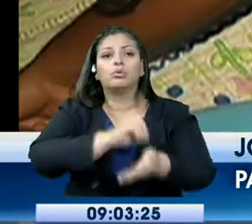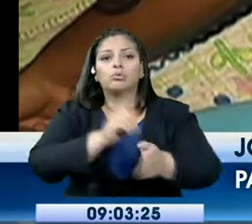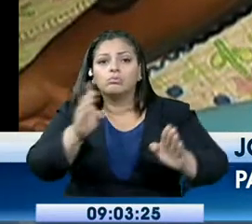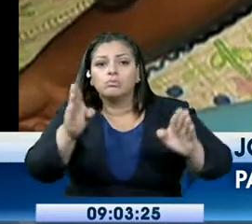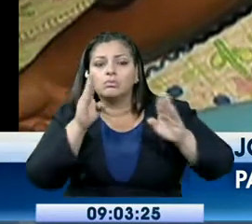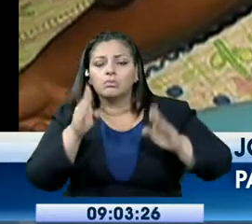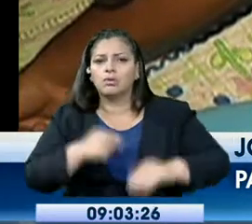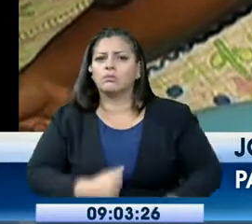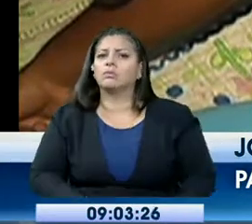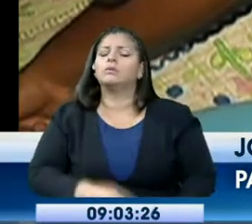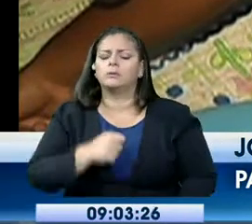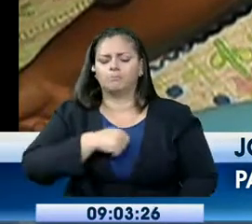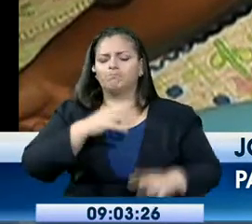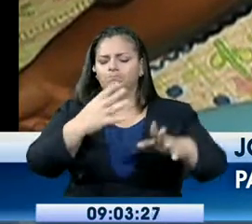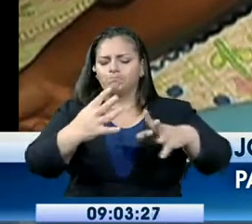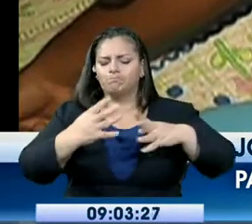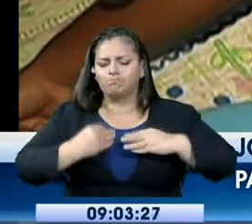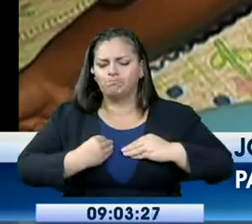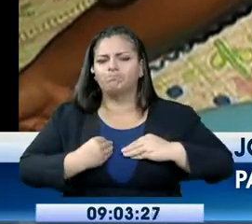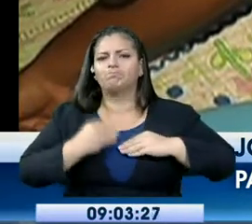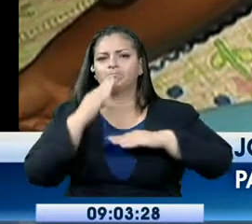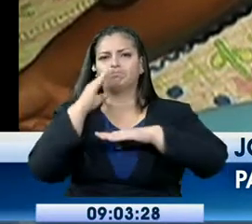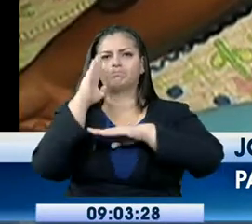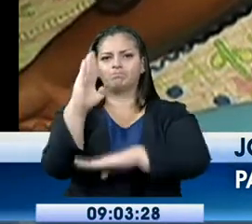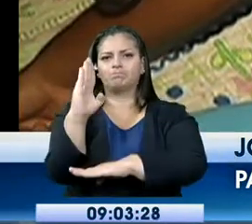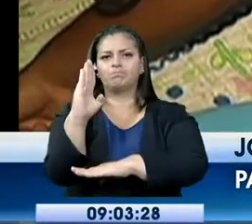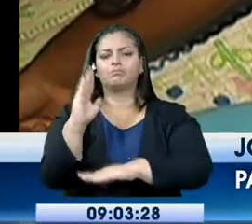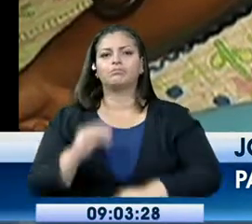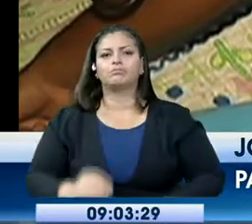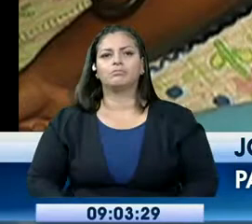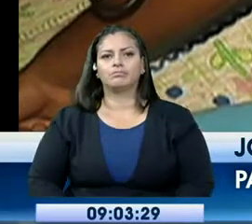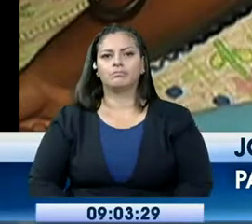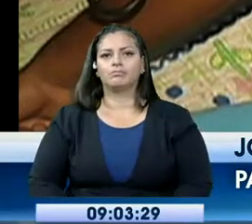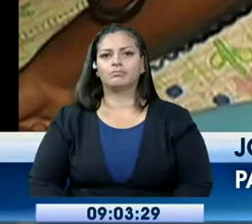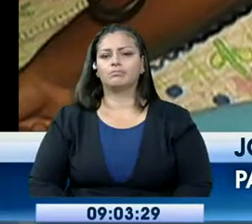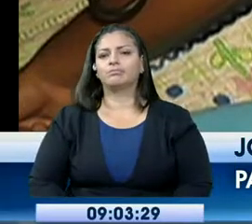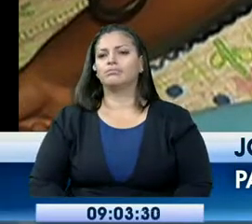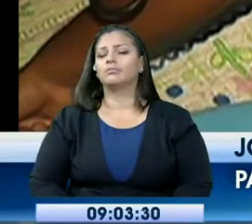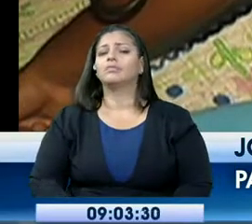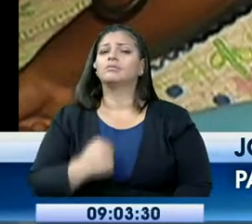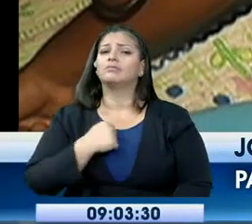ahí pendiente y para poder recuperarme. Y